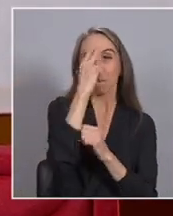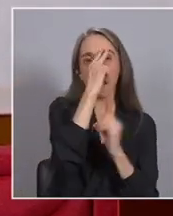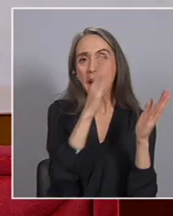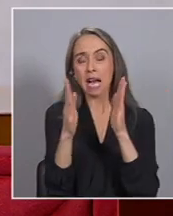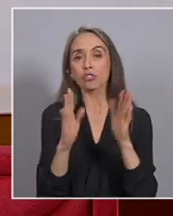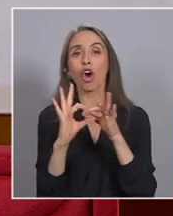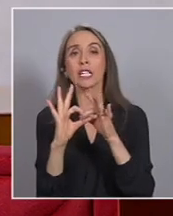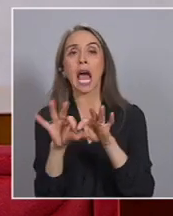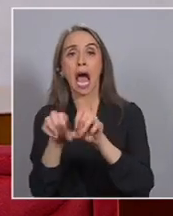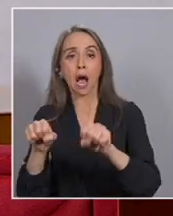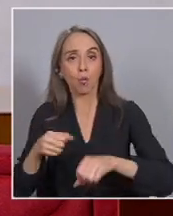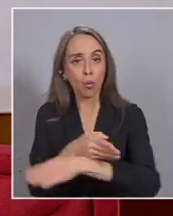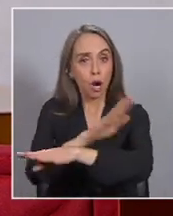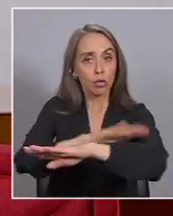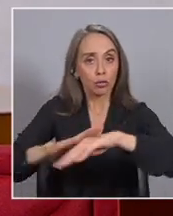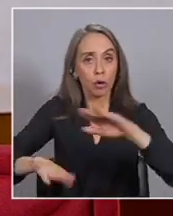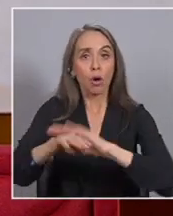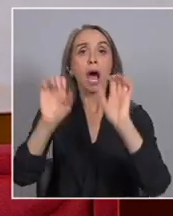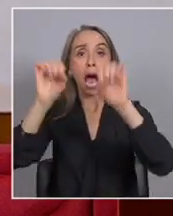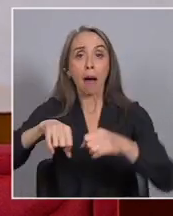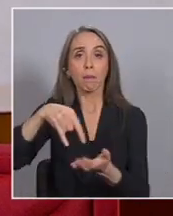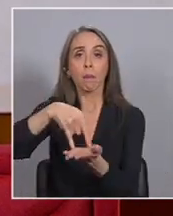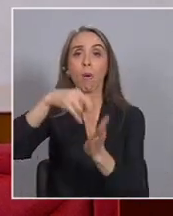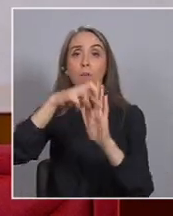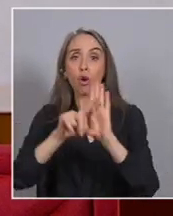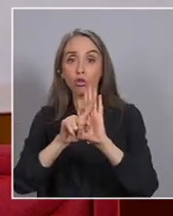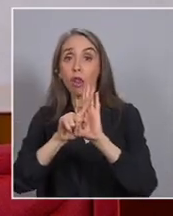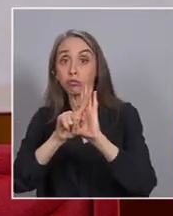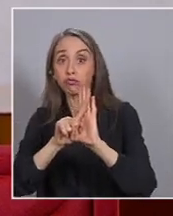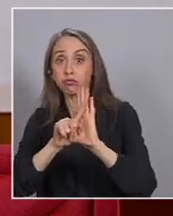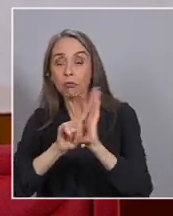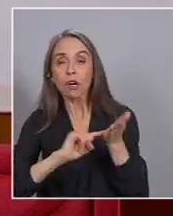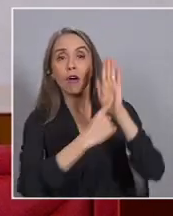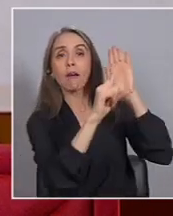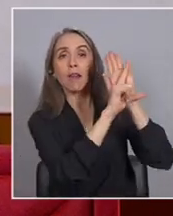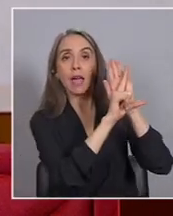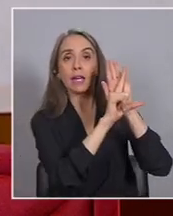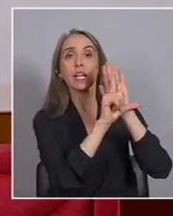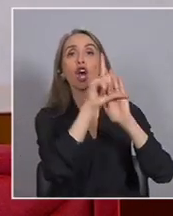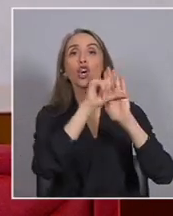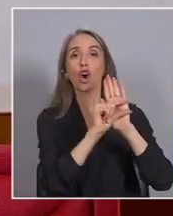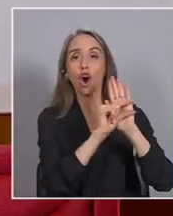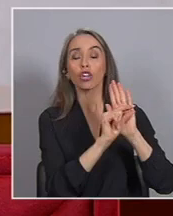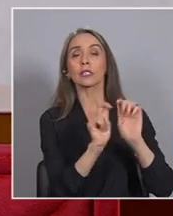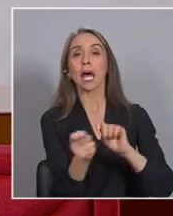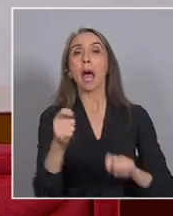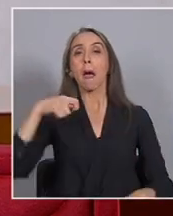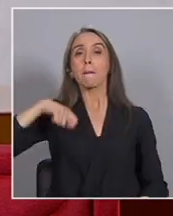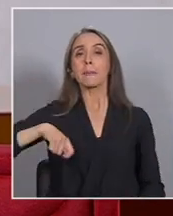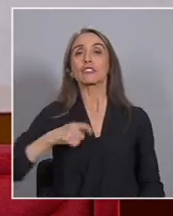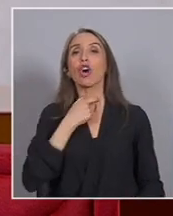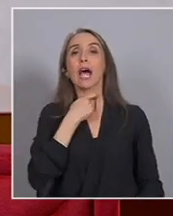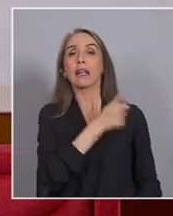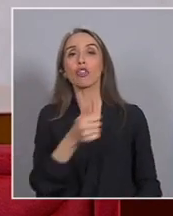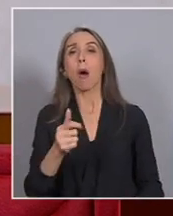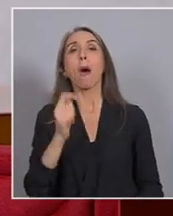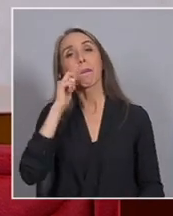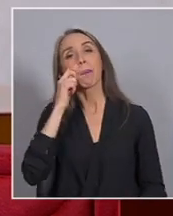logramos, gracias a un acuerdo transversal, aprobar una ley corta que permitió ampliar la cobertura de la pensión garantizada universal o